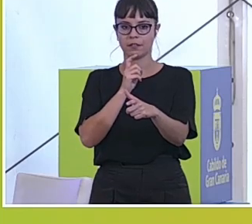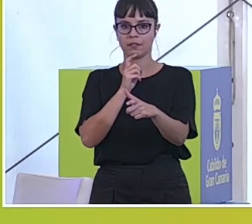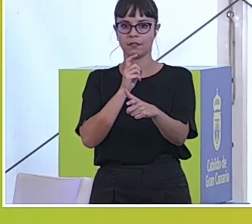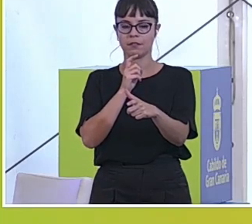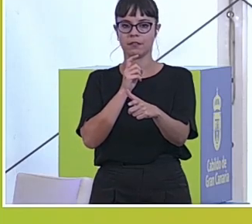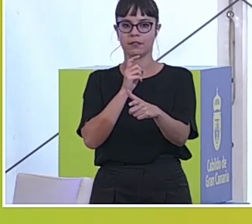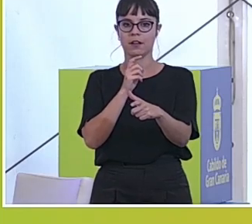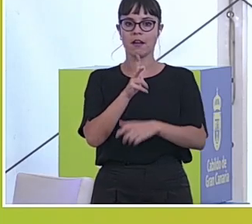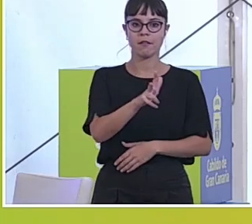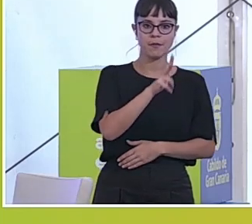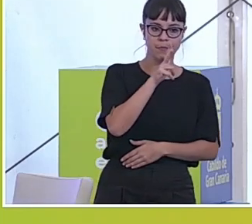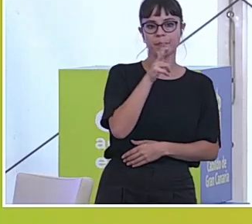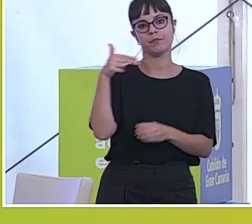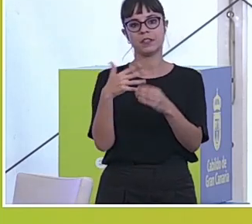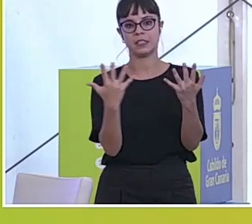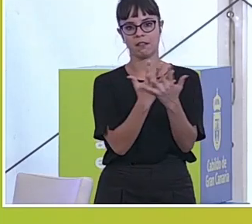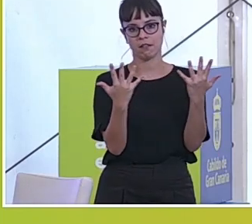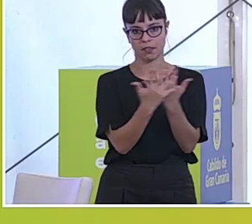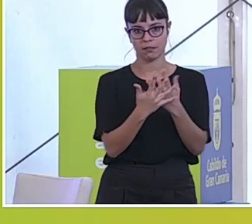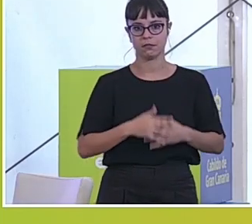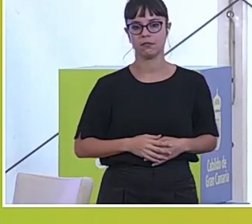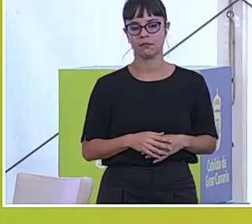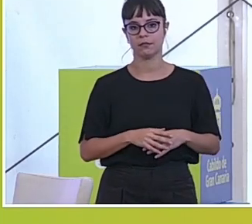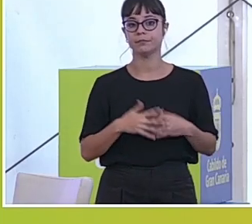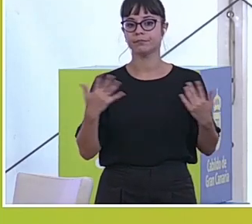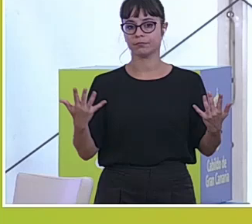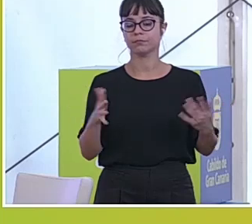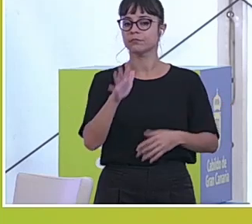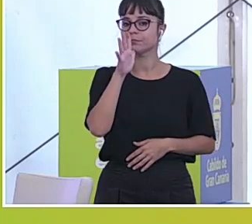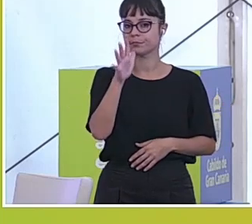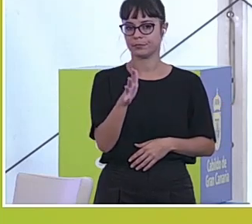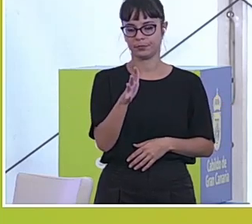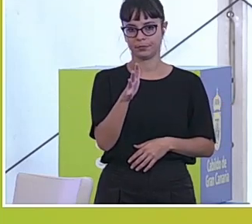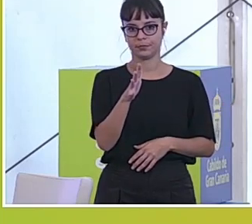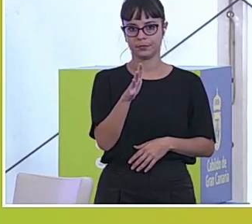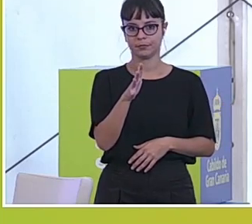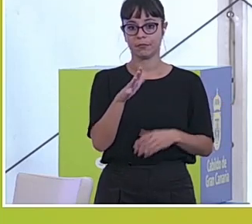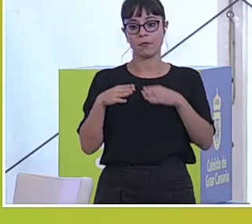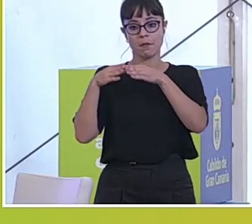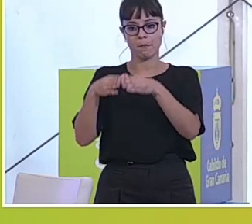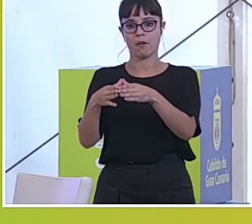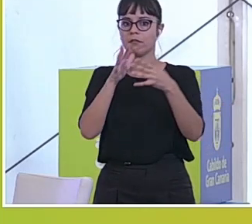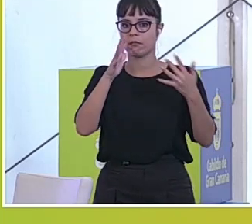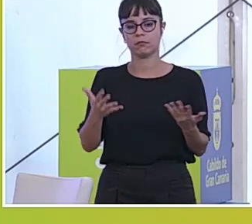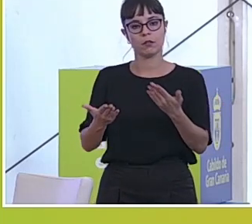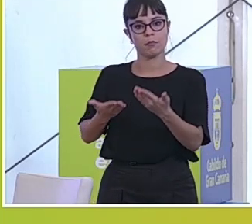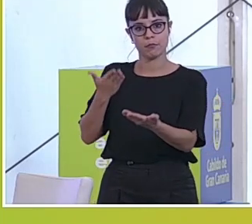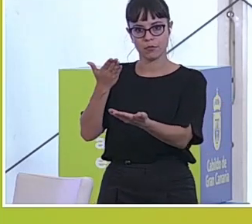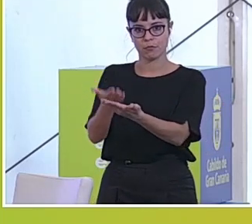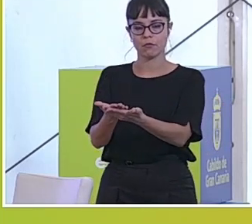de síntesis, ¿vale? En este sentido, por ejemplo, para el sector marítimo, lo que se está planteando como